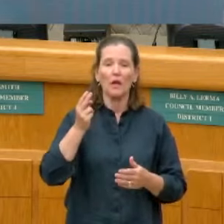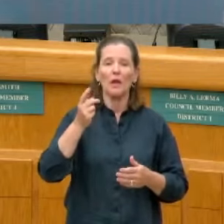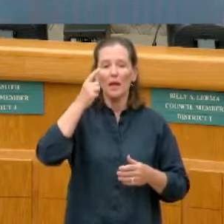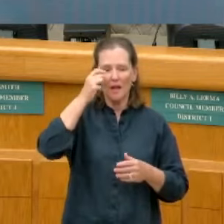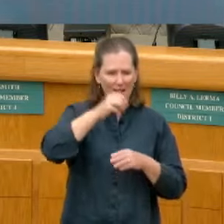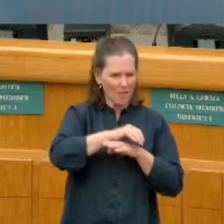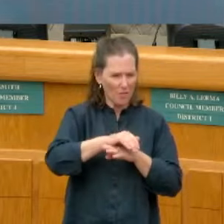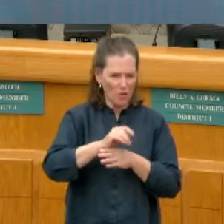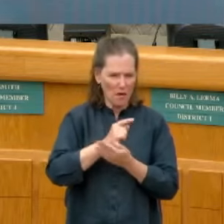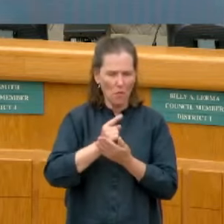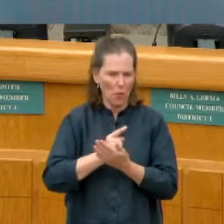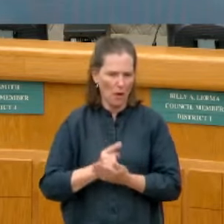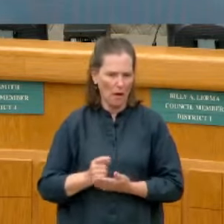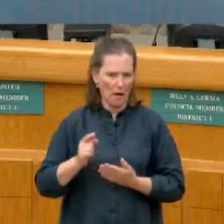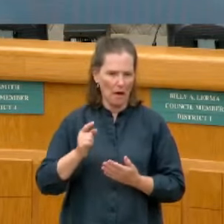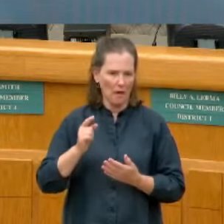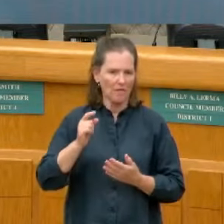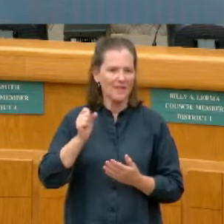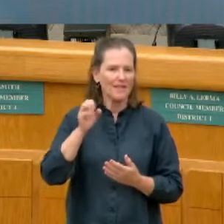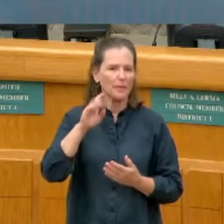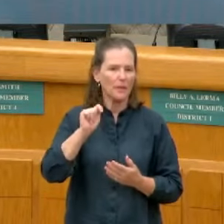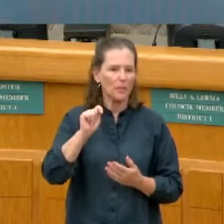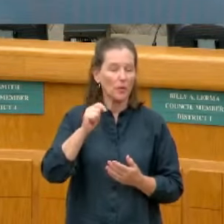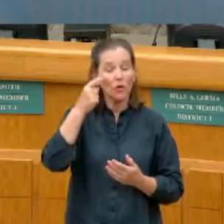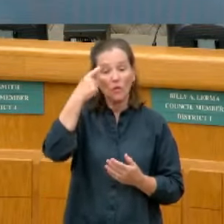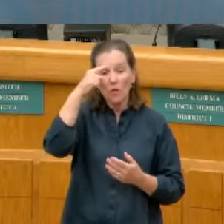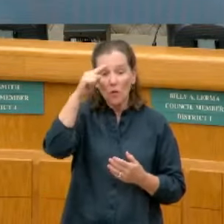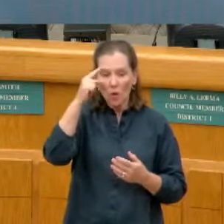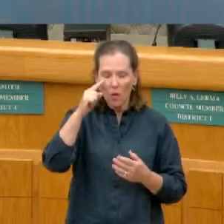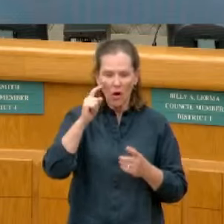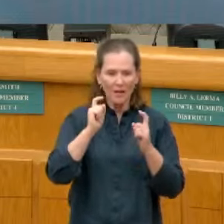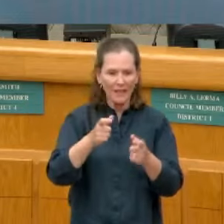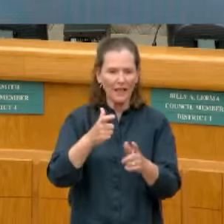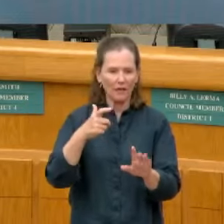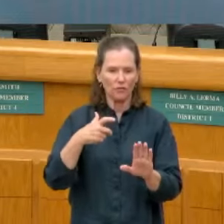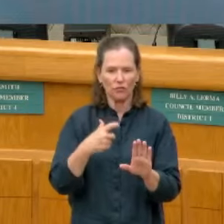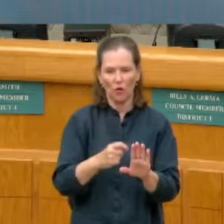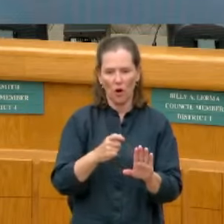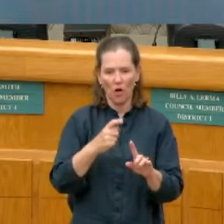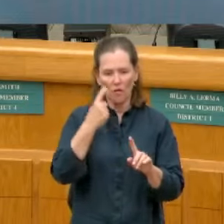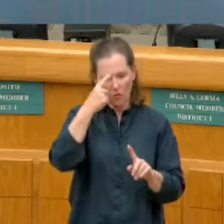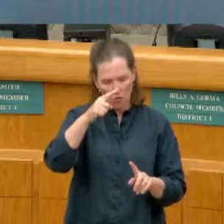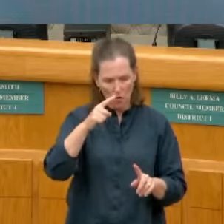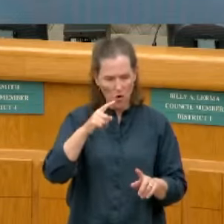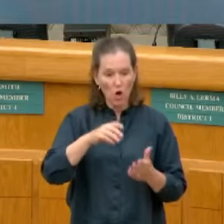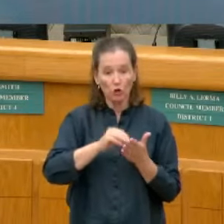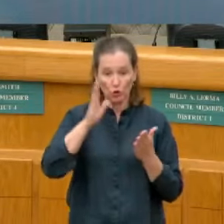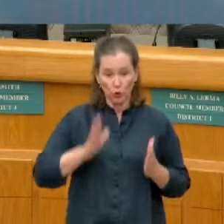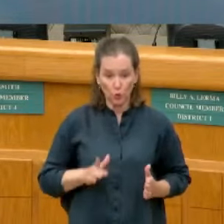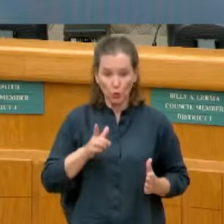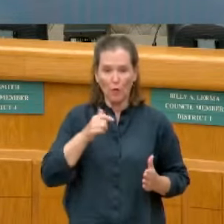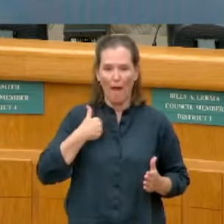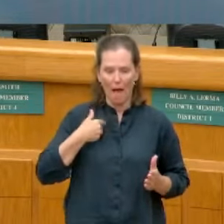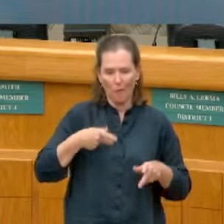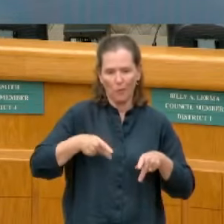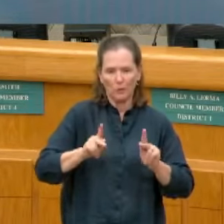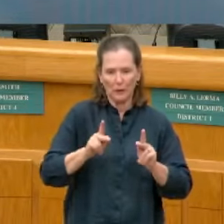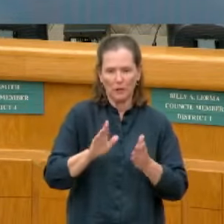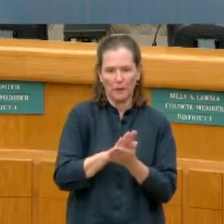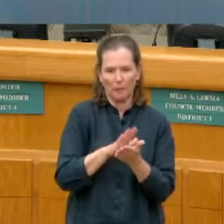todo el mes de septiembre, todos los miércoles y jueves, el Departamento de Salud Pública estará en una escuela intermedia y secundaria diferente para ayudar a quienes